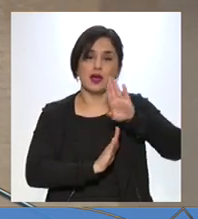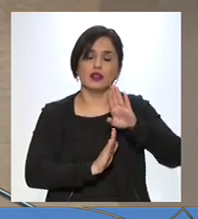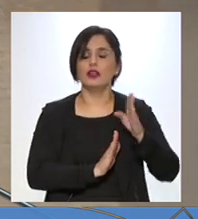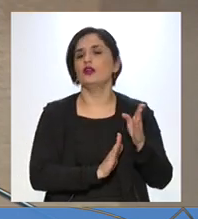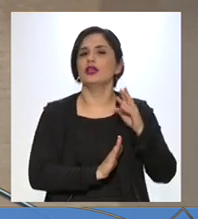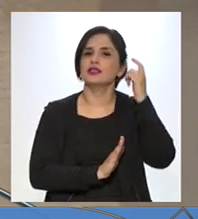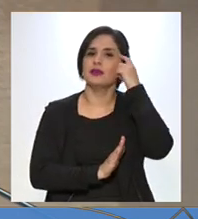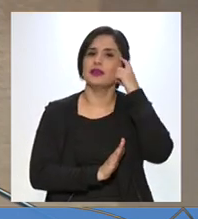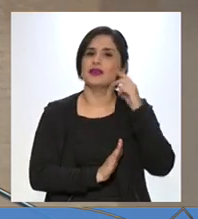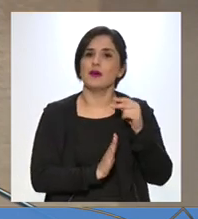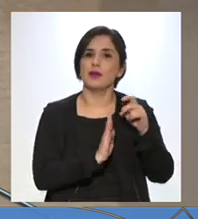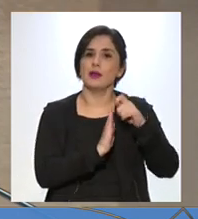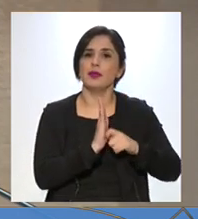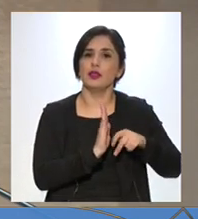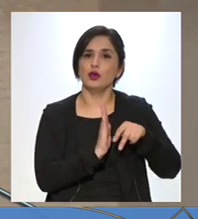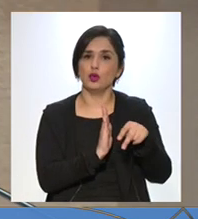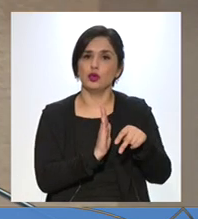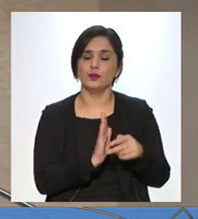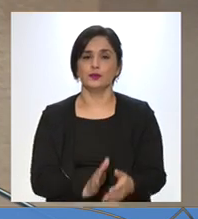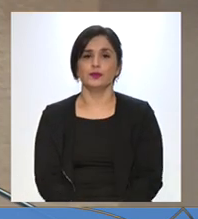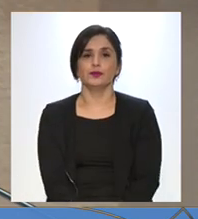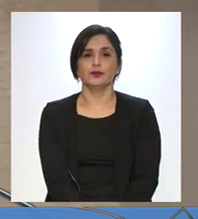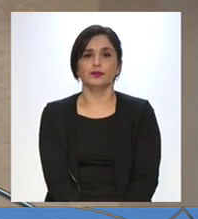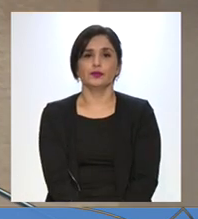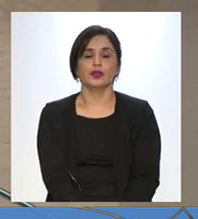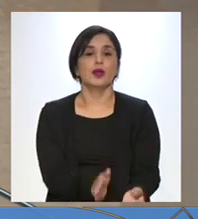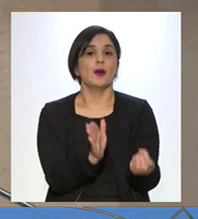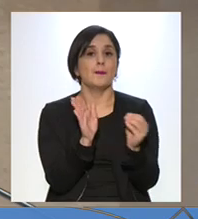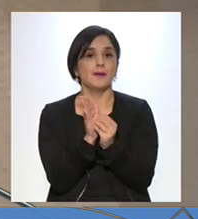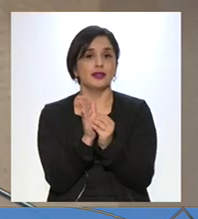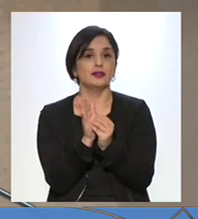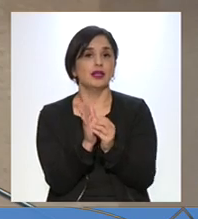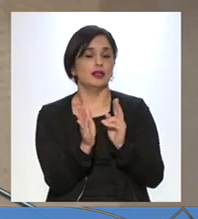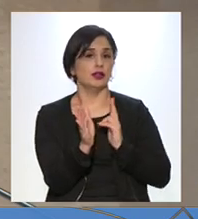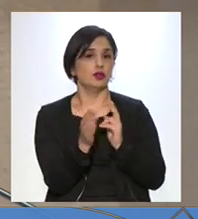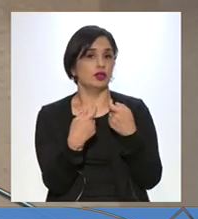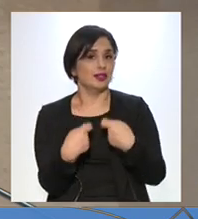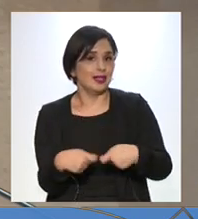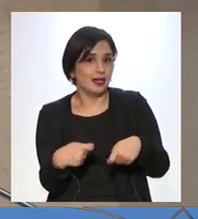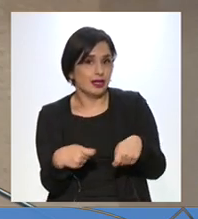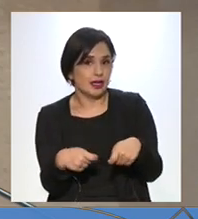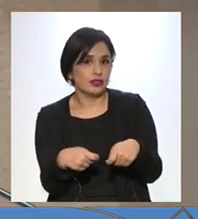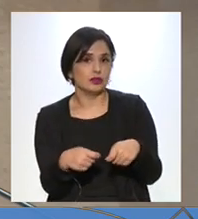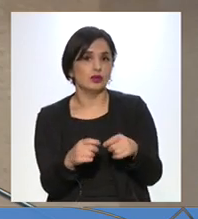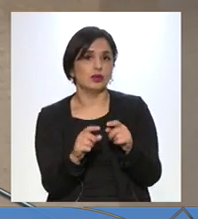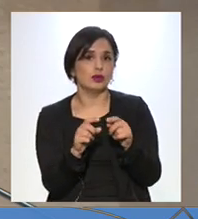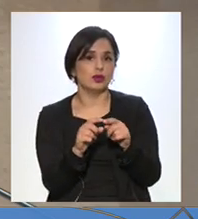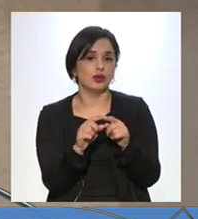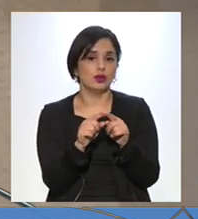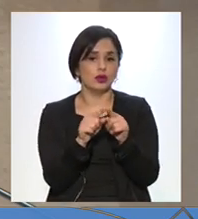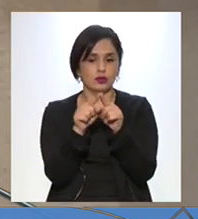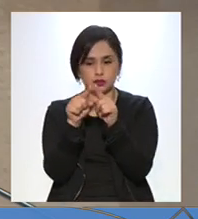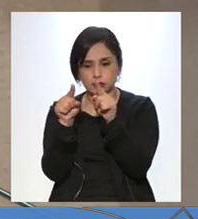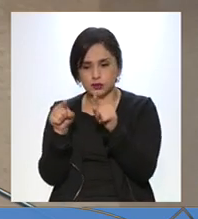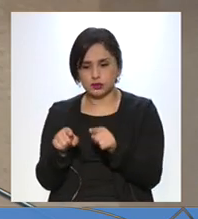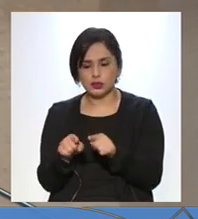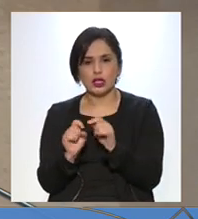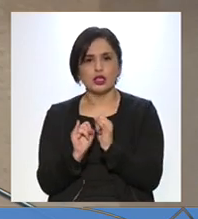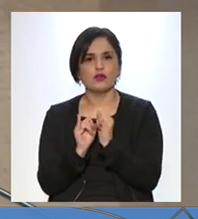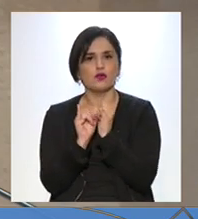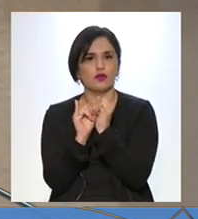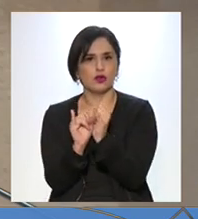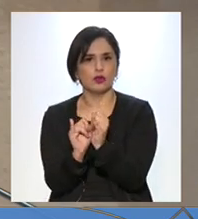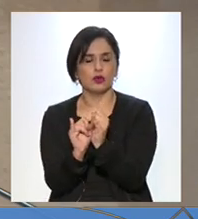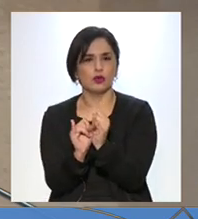partida para las proyecciones es más elevado. Se suma que este comportamiento del gasto, junto con los datos en el margen, dio cuenta de